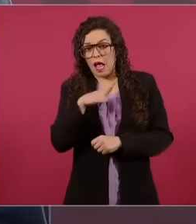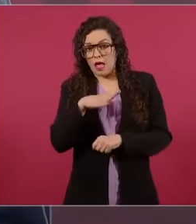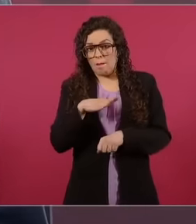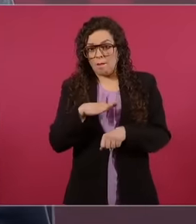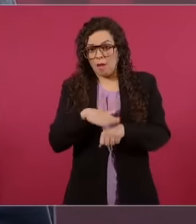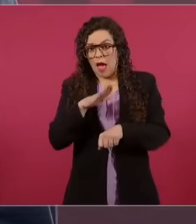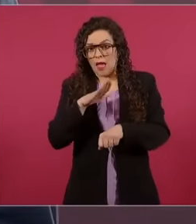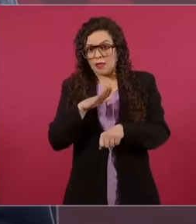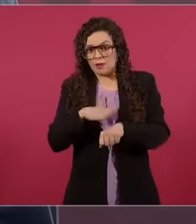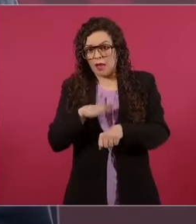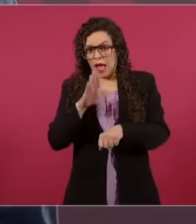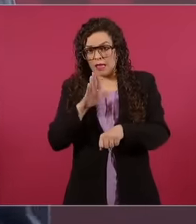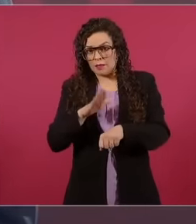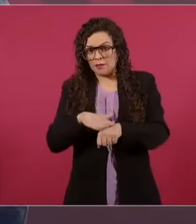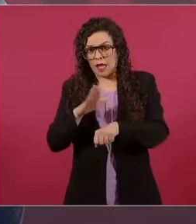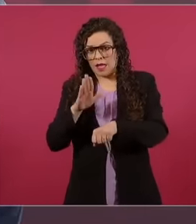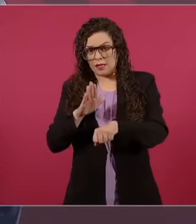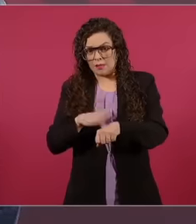se proteja, mejor.